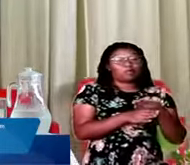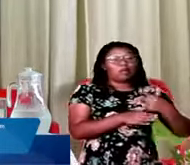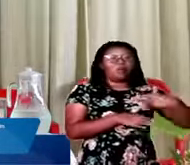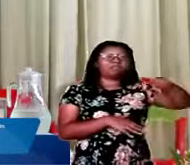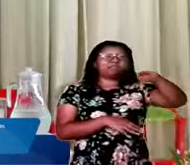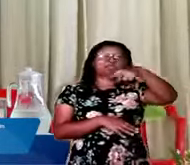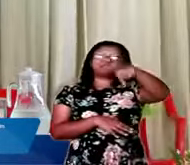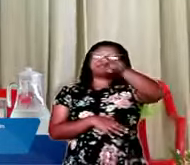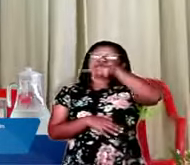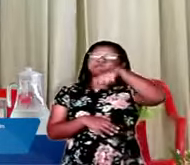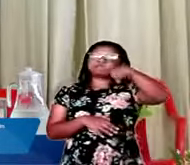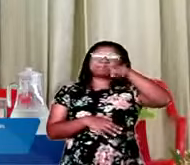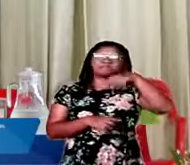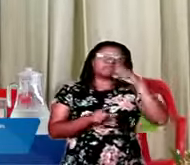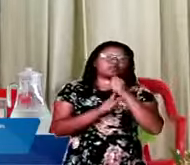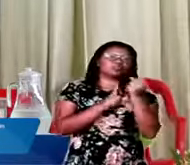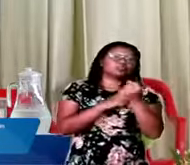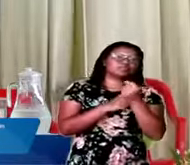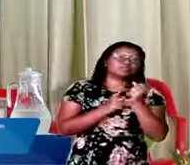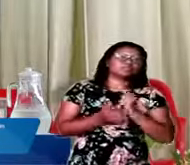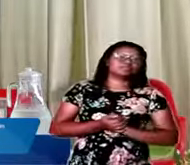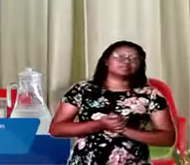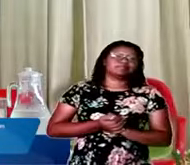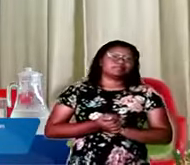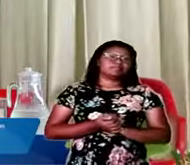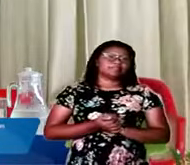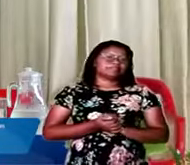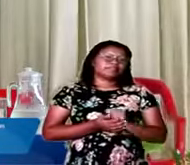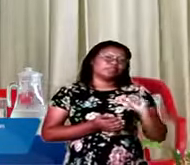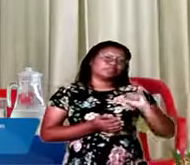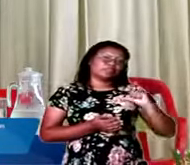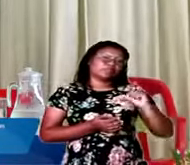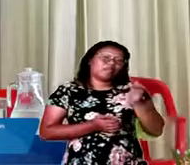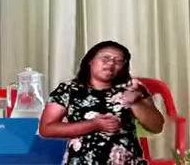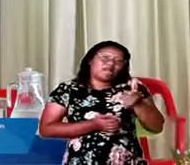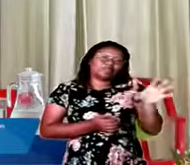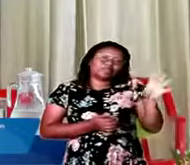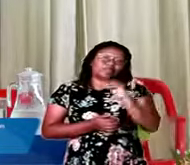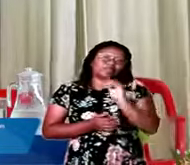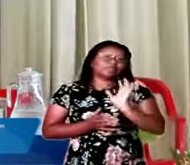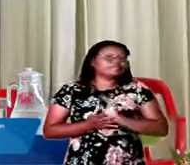de la sociedad, por no decir lo tenemos casi todos.